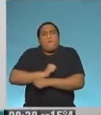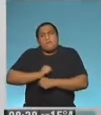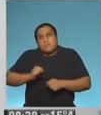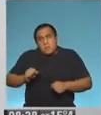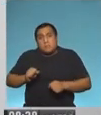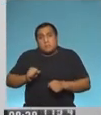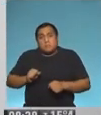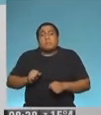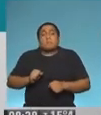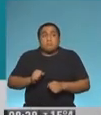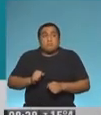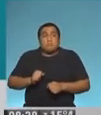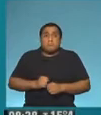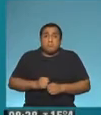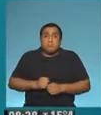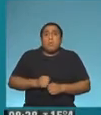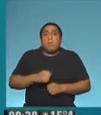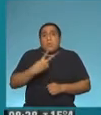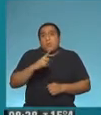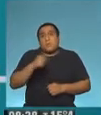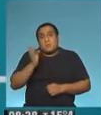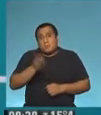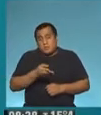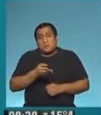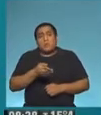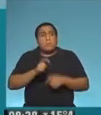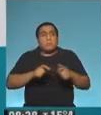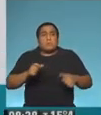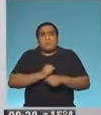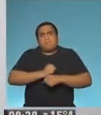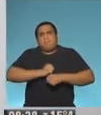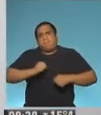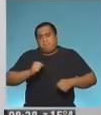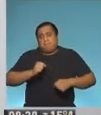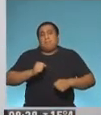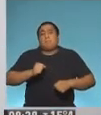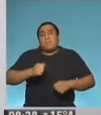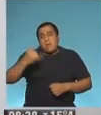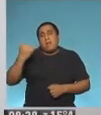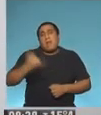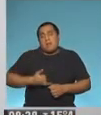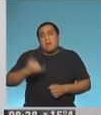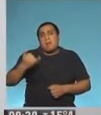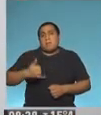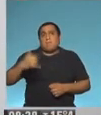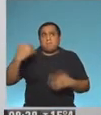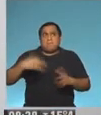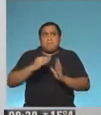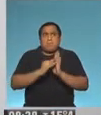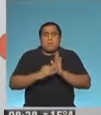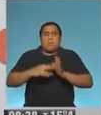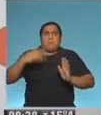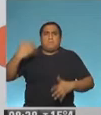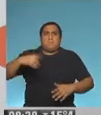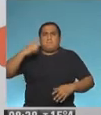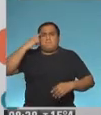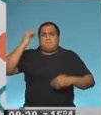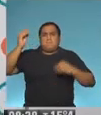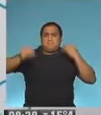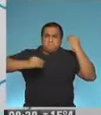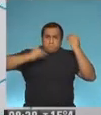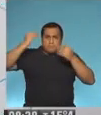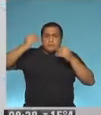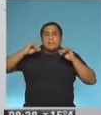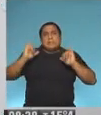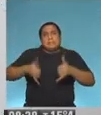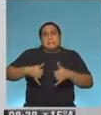2/3 de los argentinos, o somos obesos o tenemos sobrepeso. Eso es un dato muy preocupante. Contundente,